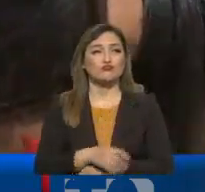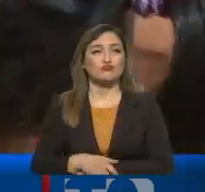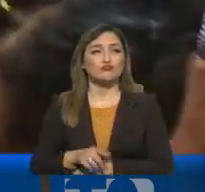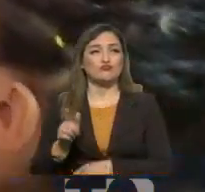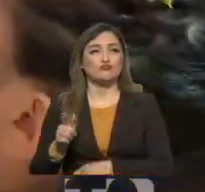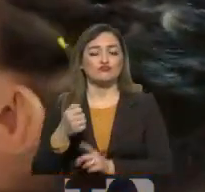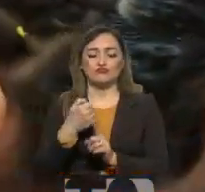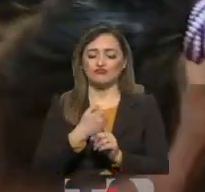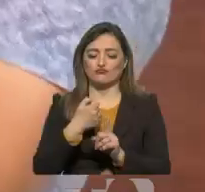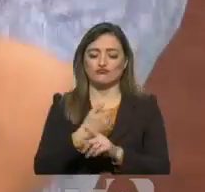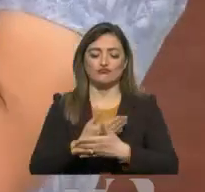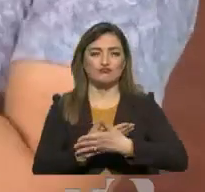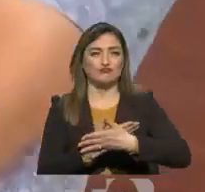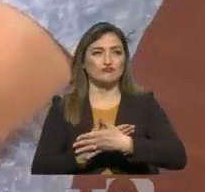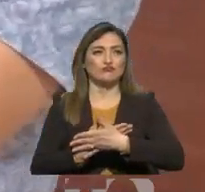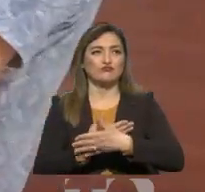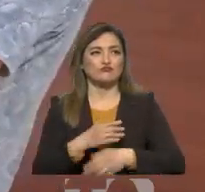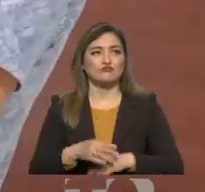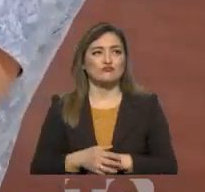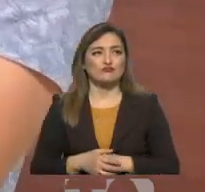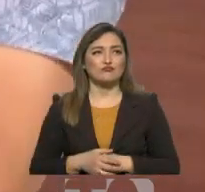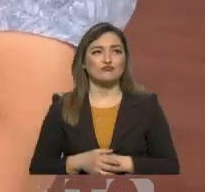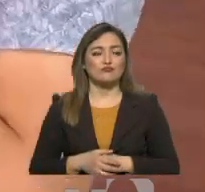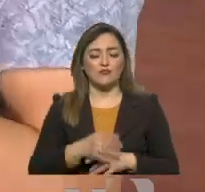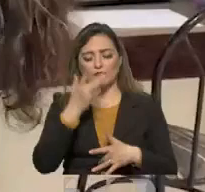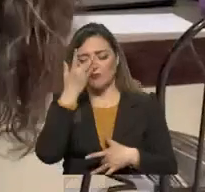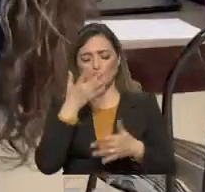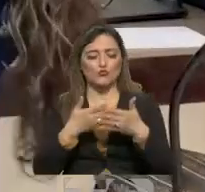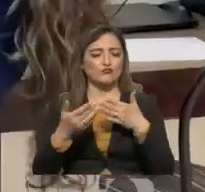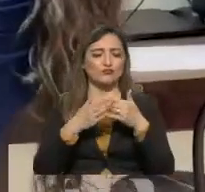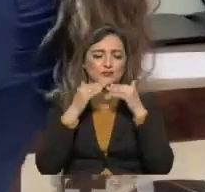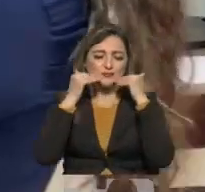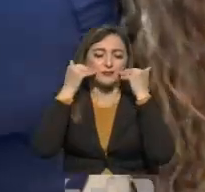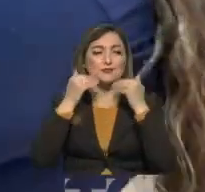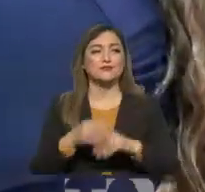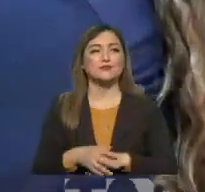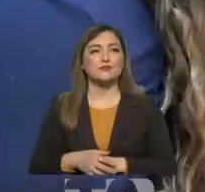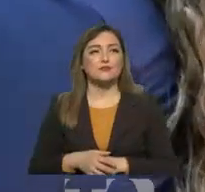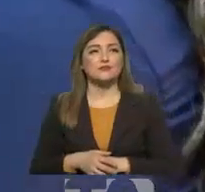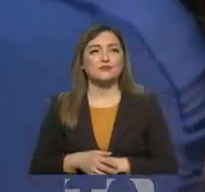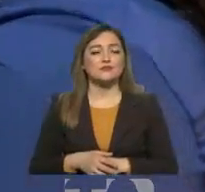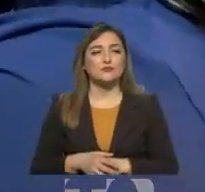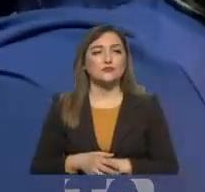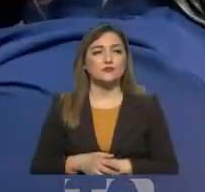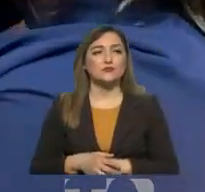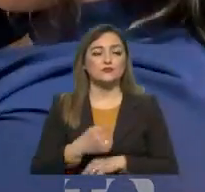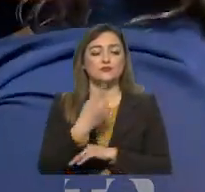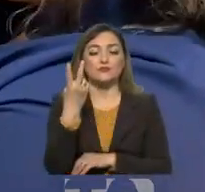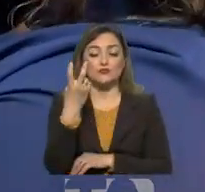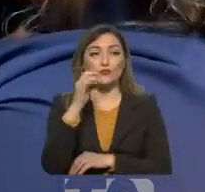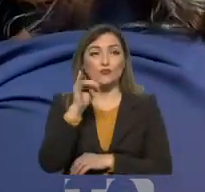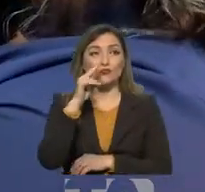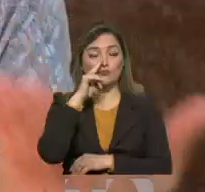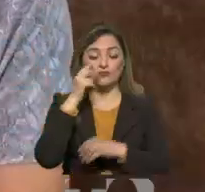ella es una guerrera que le ha hecho frente a su enfermedad, al tiempo y al dinero. Este día 12 de junio vamos a hacer